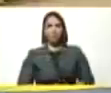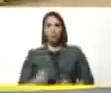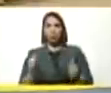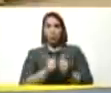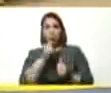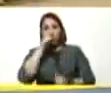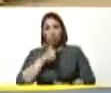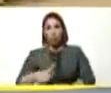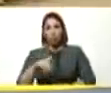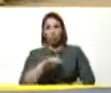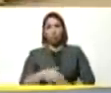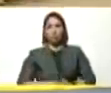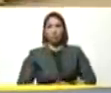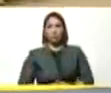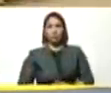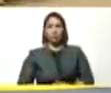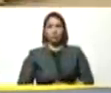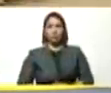pueblo